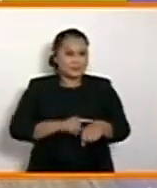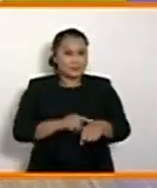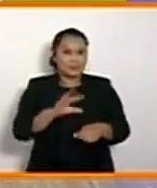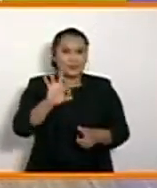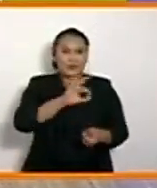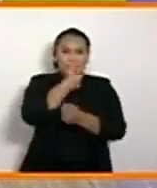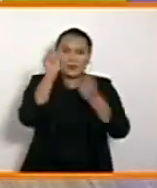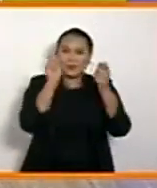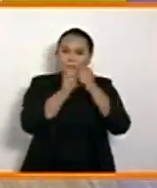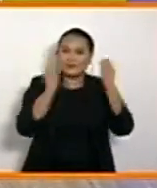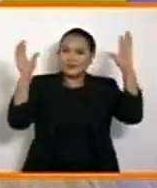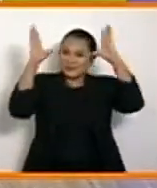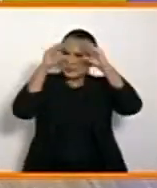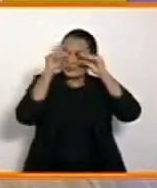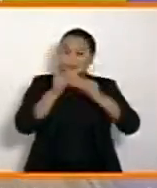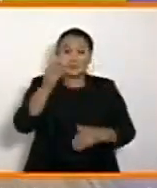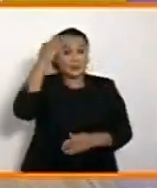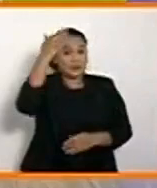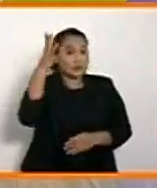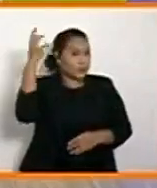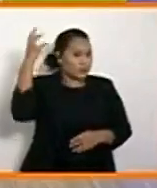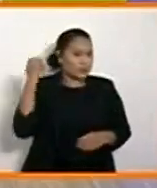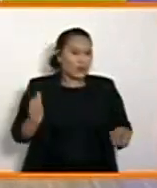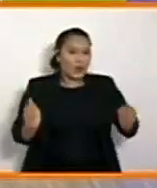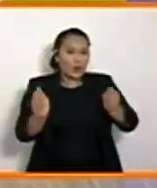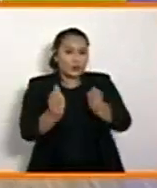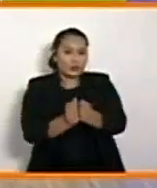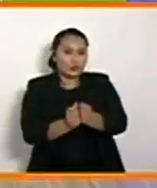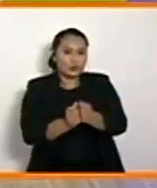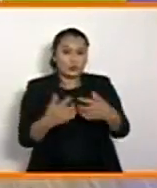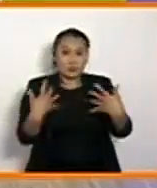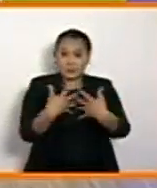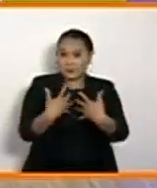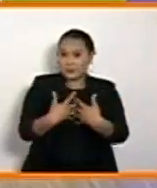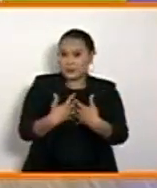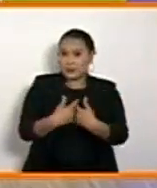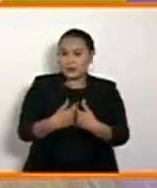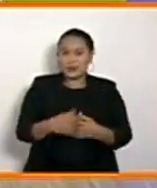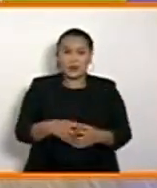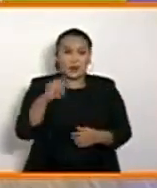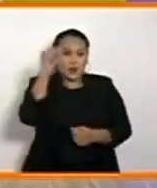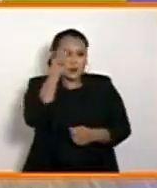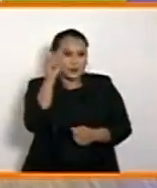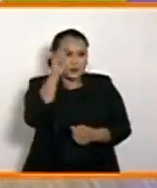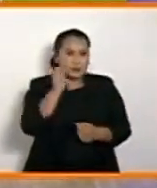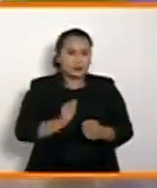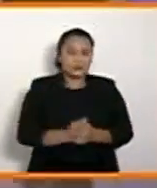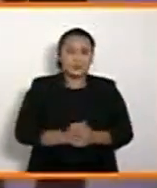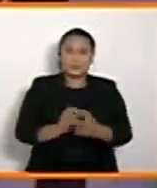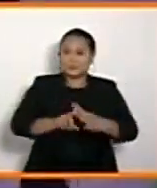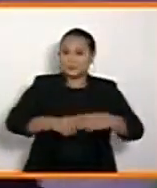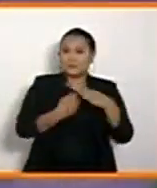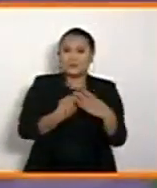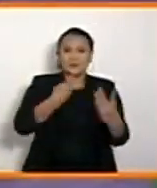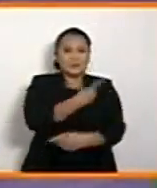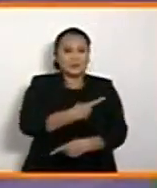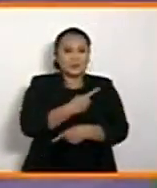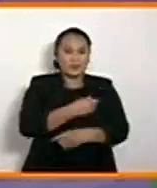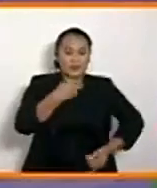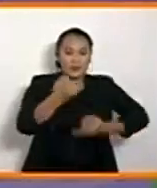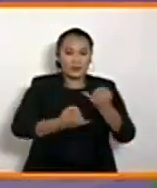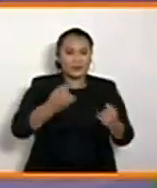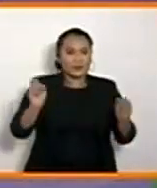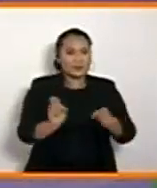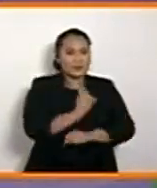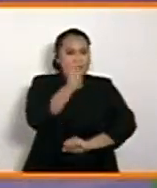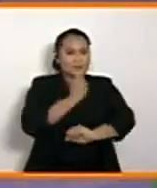de la noche. Te saluda Charlyn Walter en compañía de nuestra presentadora, Alison Lanza. Iniciamos la diversión pegando y ganando con Pega